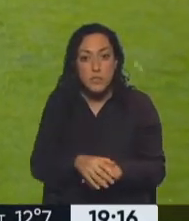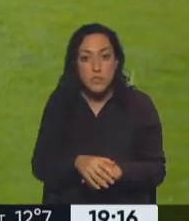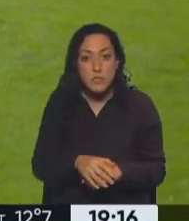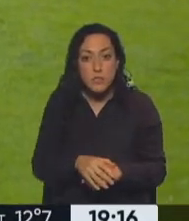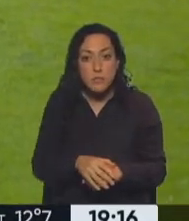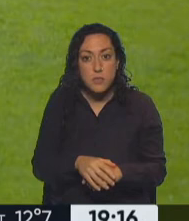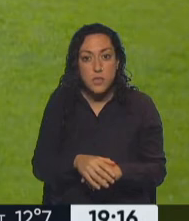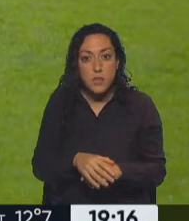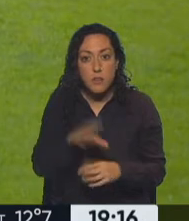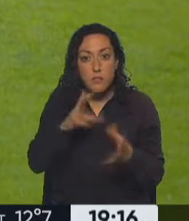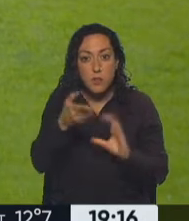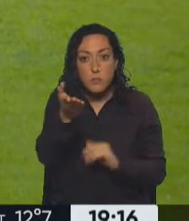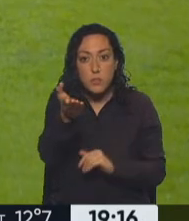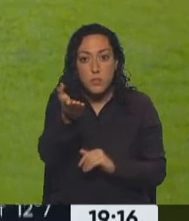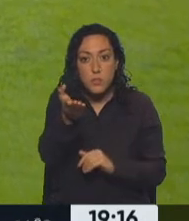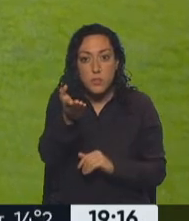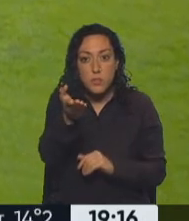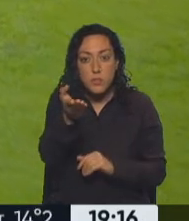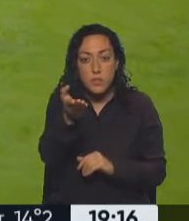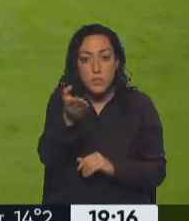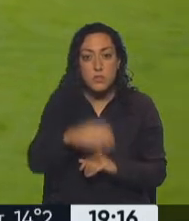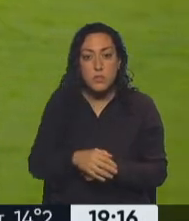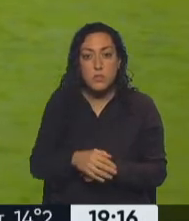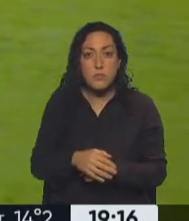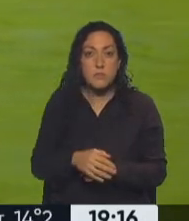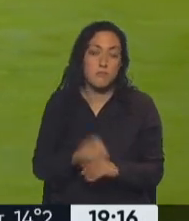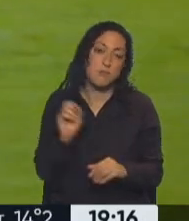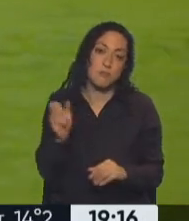gestos, bueno, típico, ¿no? De